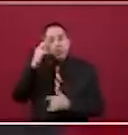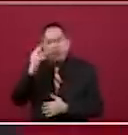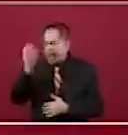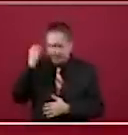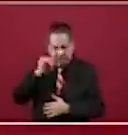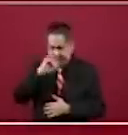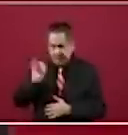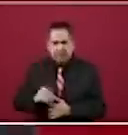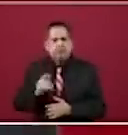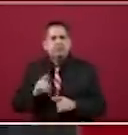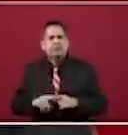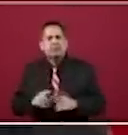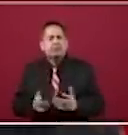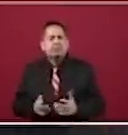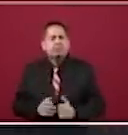nunca